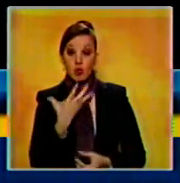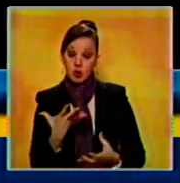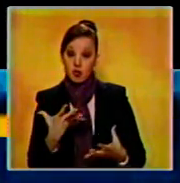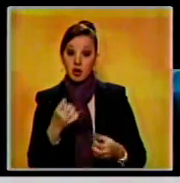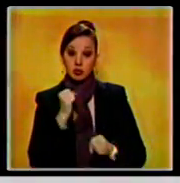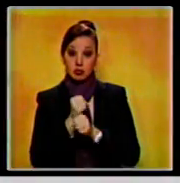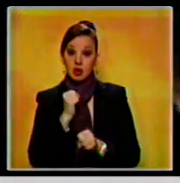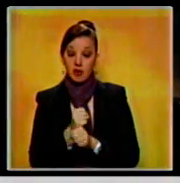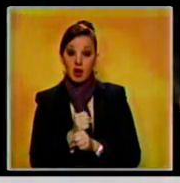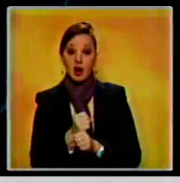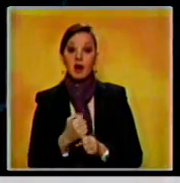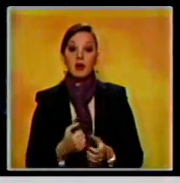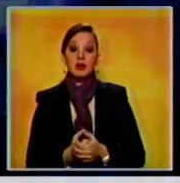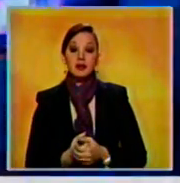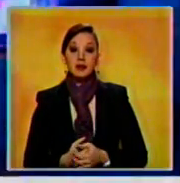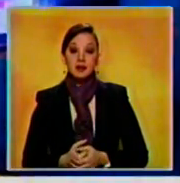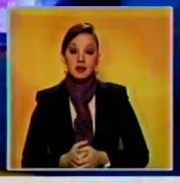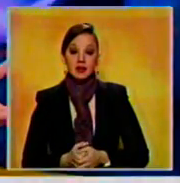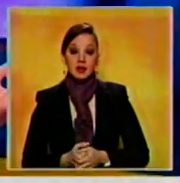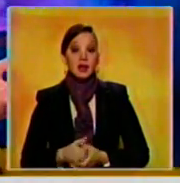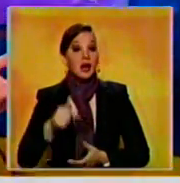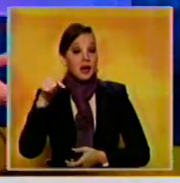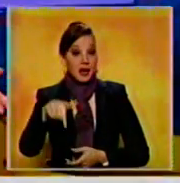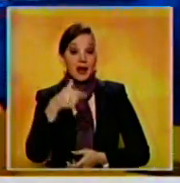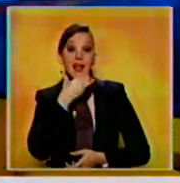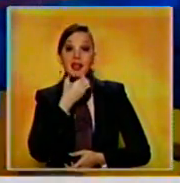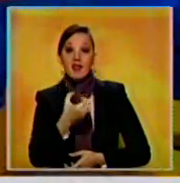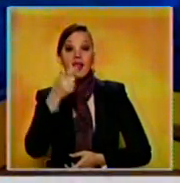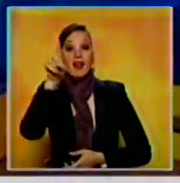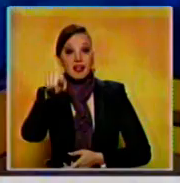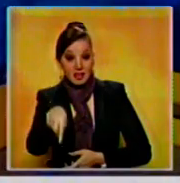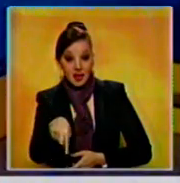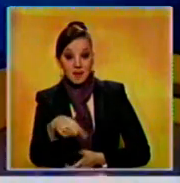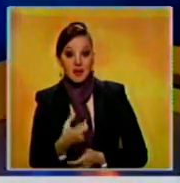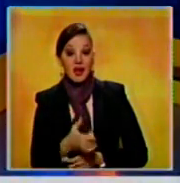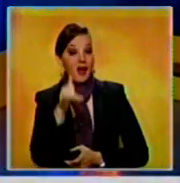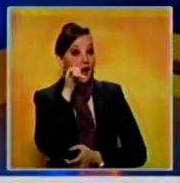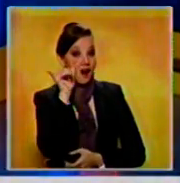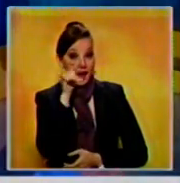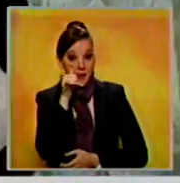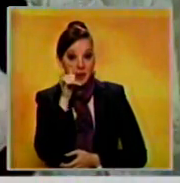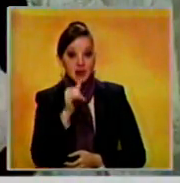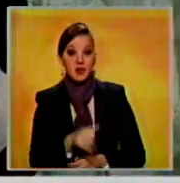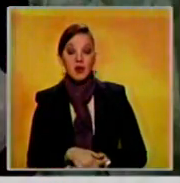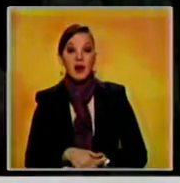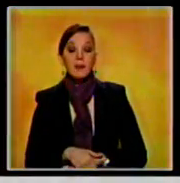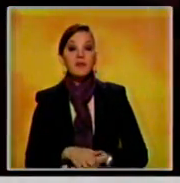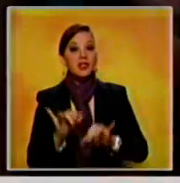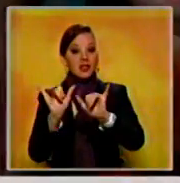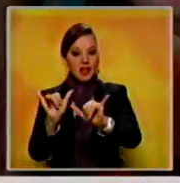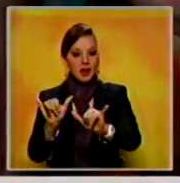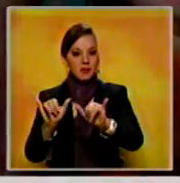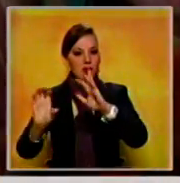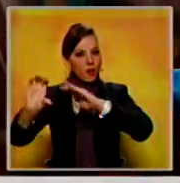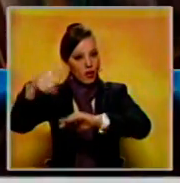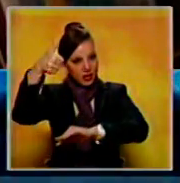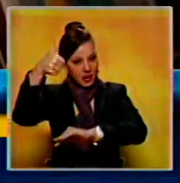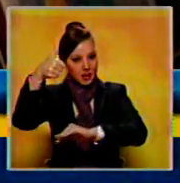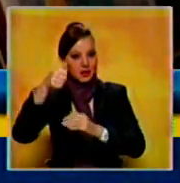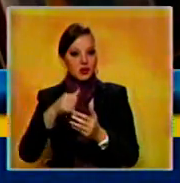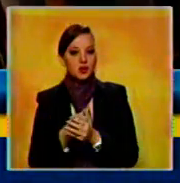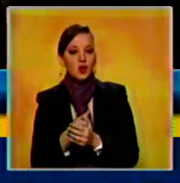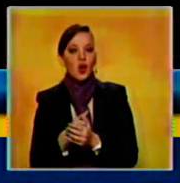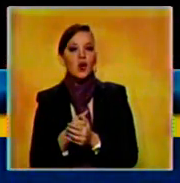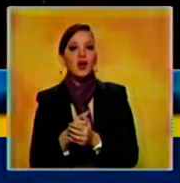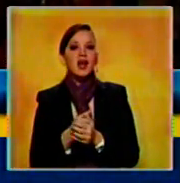Anna Kendrick y Johnny Depp. Y en esta Navidad también se estrena la película Big Eyes. Del mismo director de Batman y Alicia en el